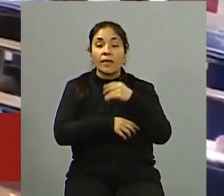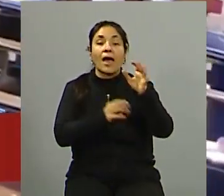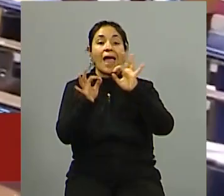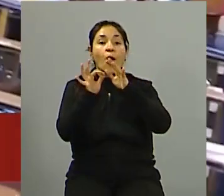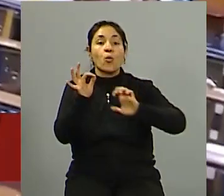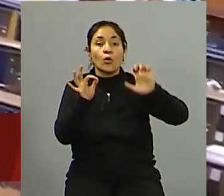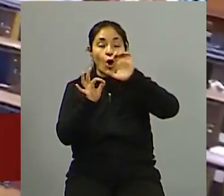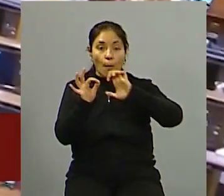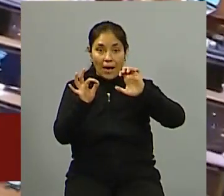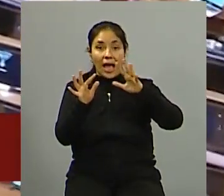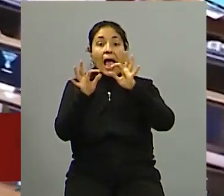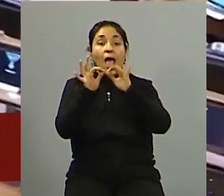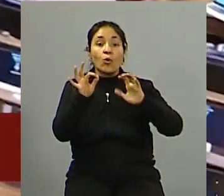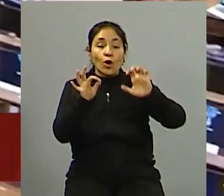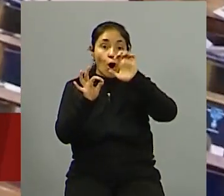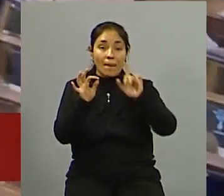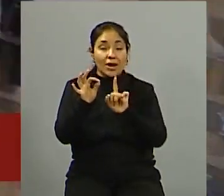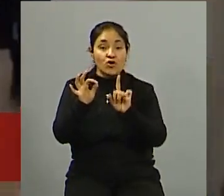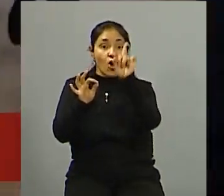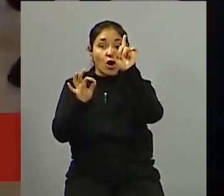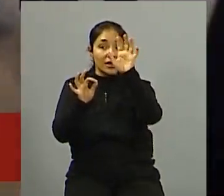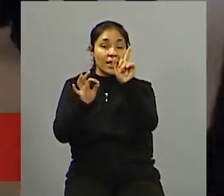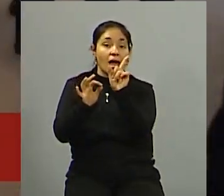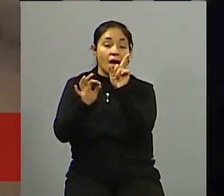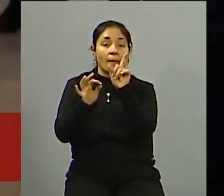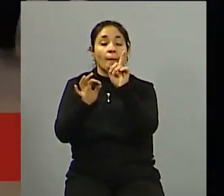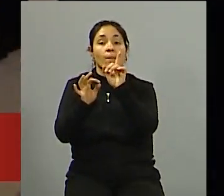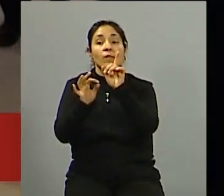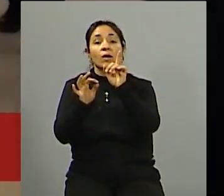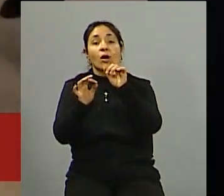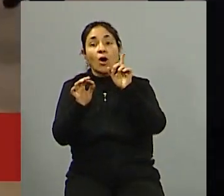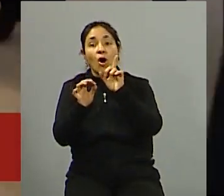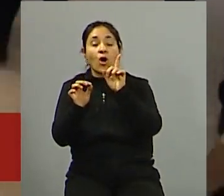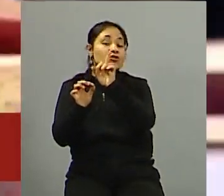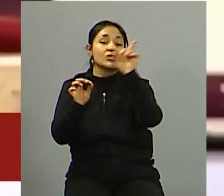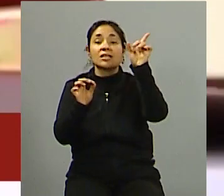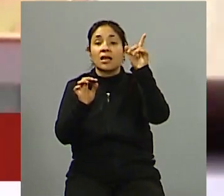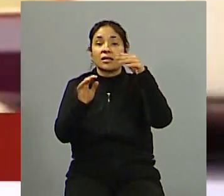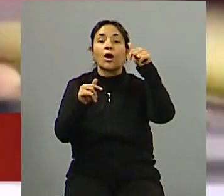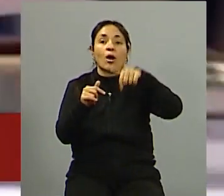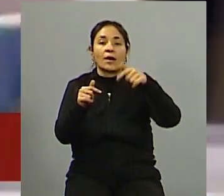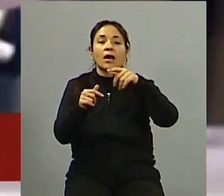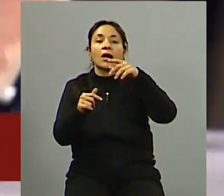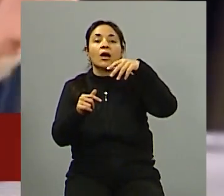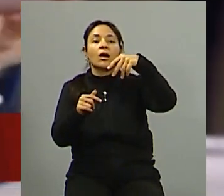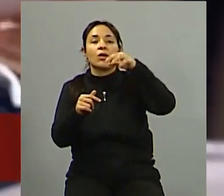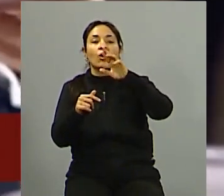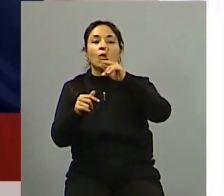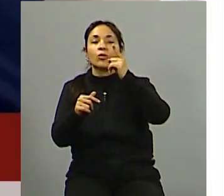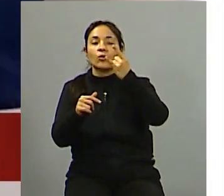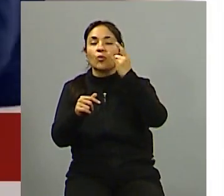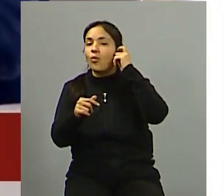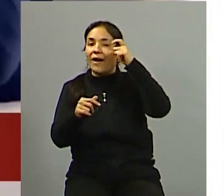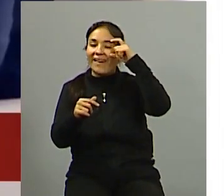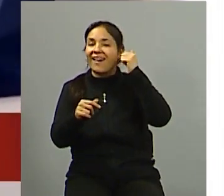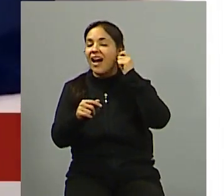parte norte de Europa Occidental hoy día va a empezar a recibir sus recursos energéticos por parte de Noruega. La parte sur, uno